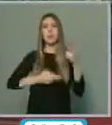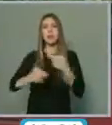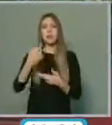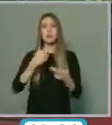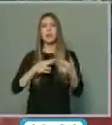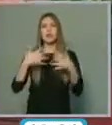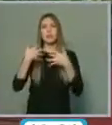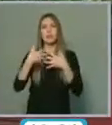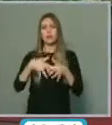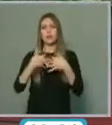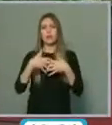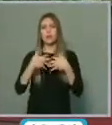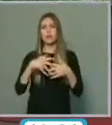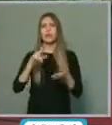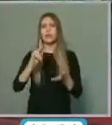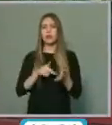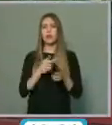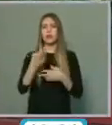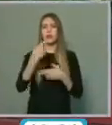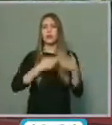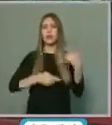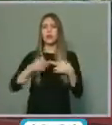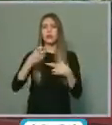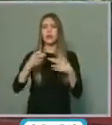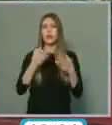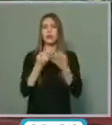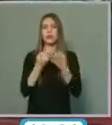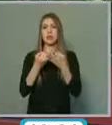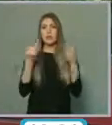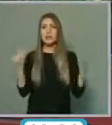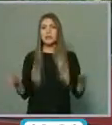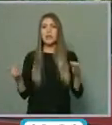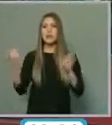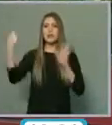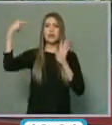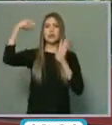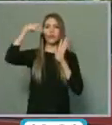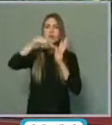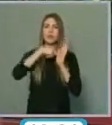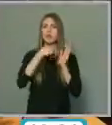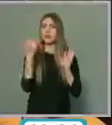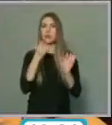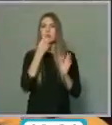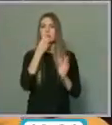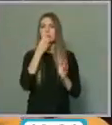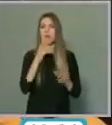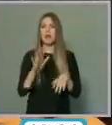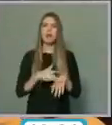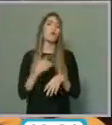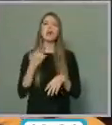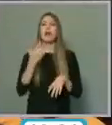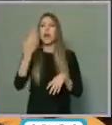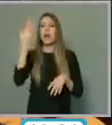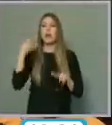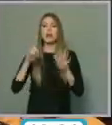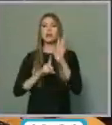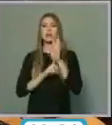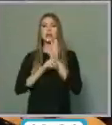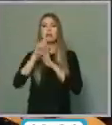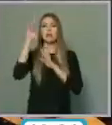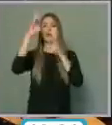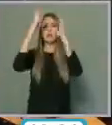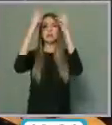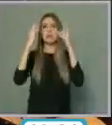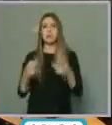motores, propulsores, regresaron a la Tierra aterrizando de una manera espectacular también. Porque antes esto se desintegraba, ¿no? En la atmósfera. Y